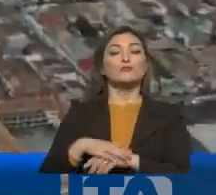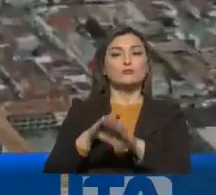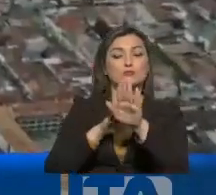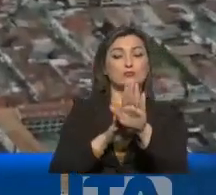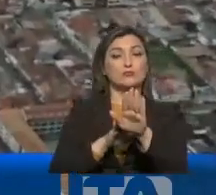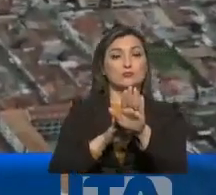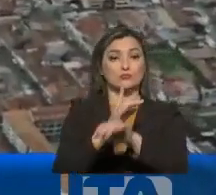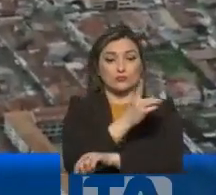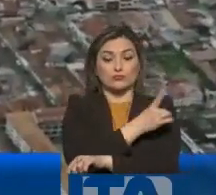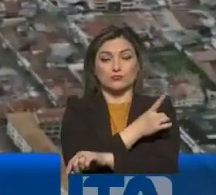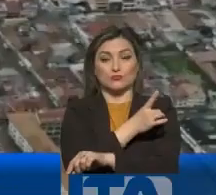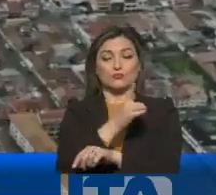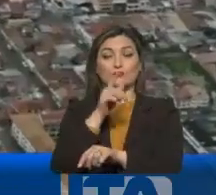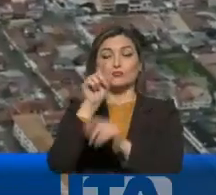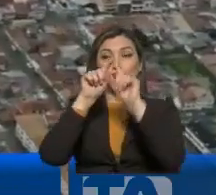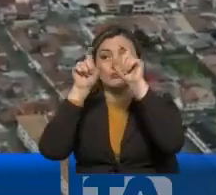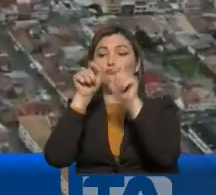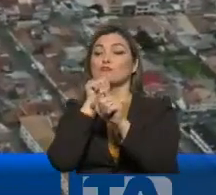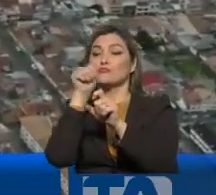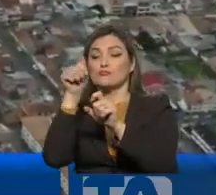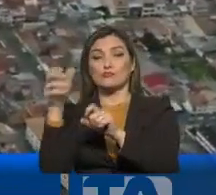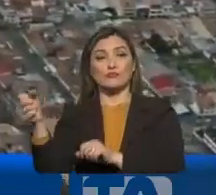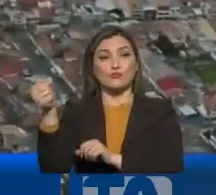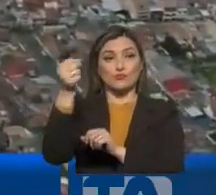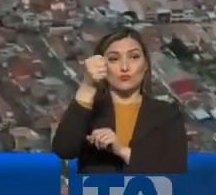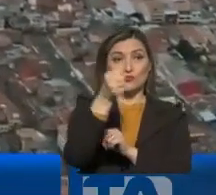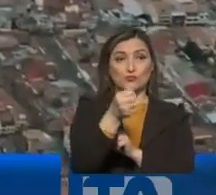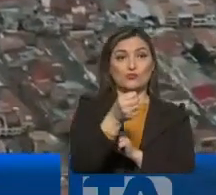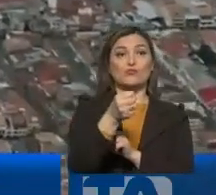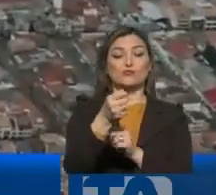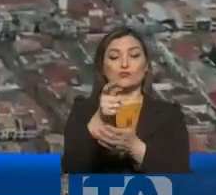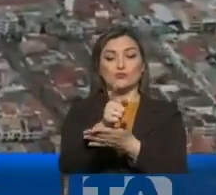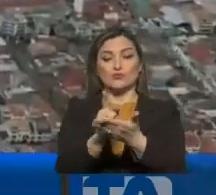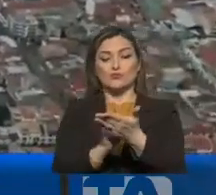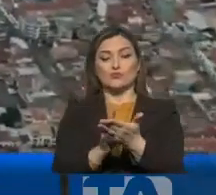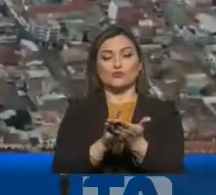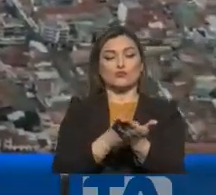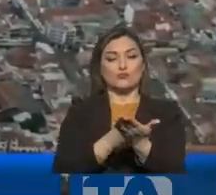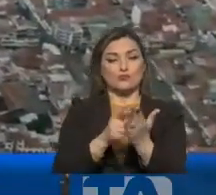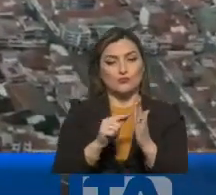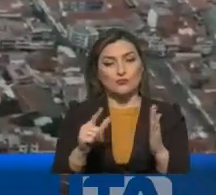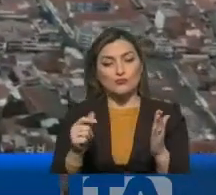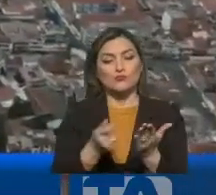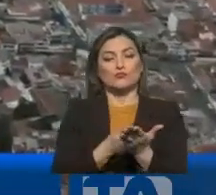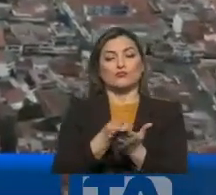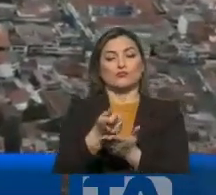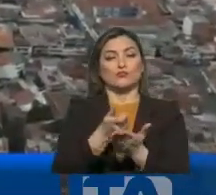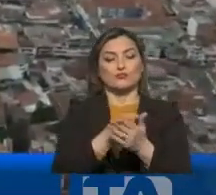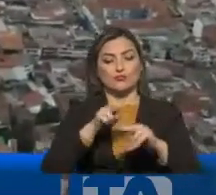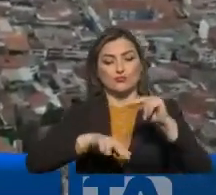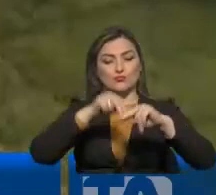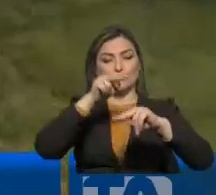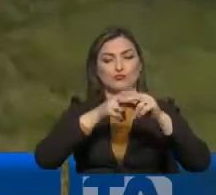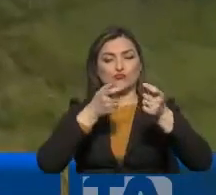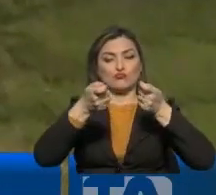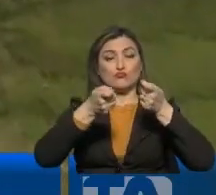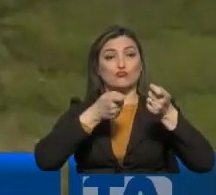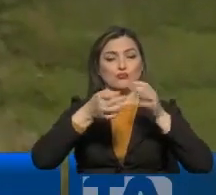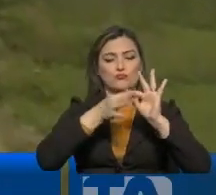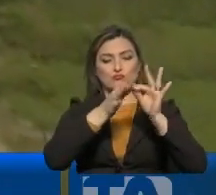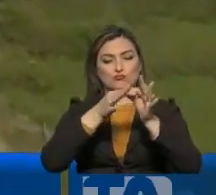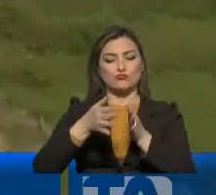delegar al sector privado bajo la modalidad de concesión el diseño financiamiento construcción operación y mantenimiento vial